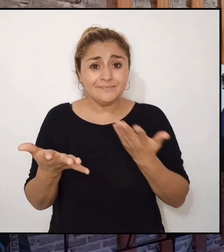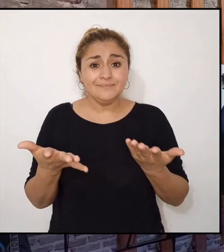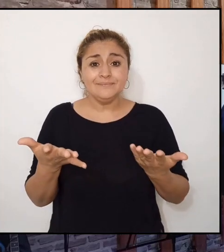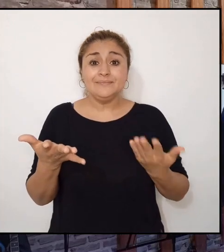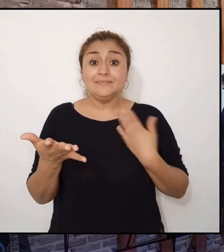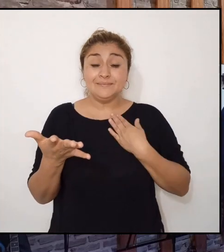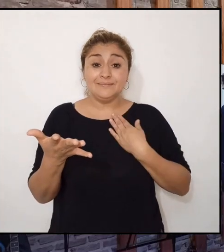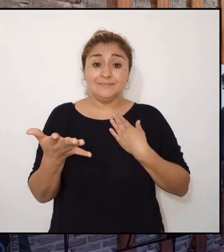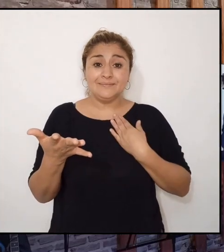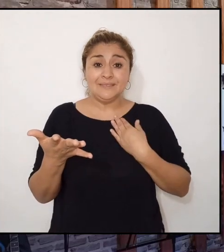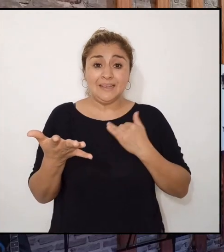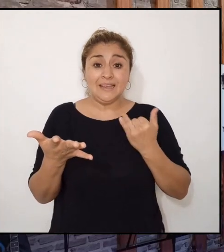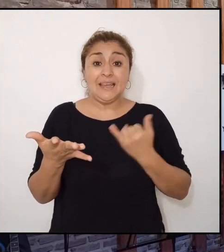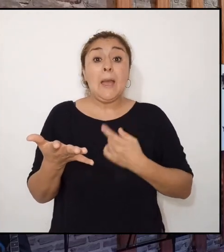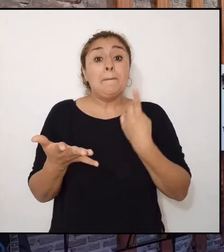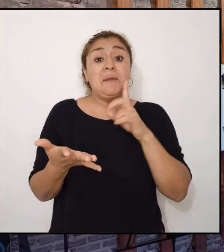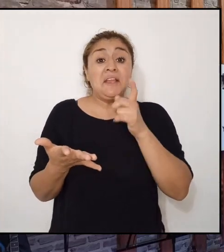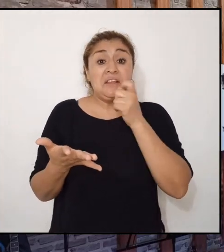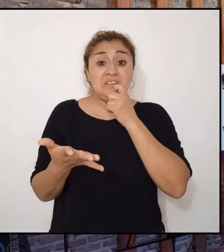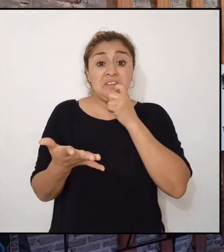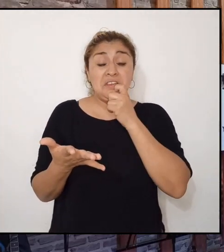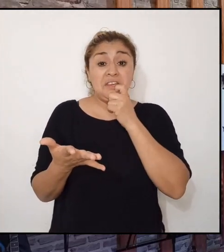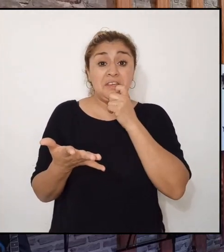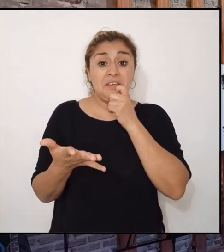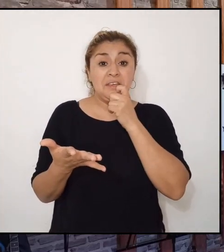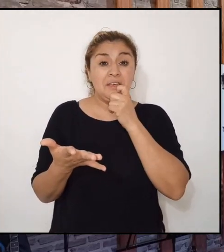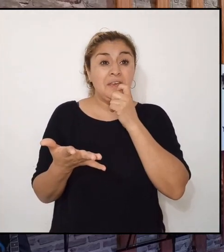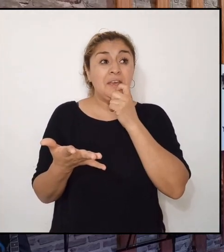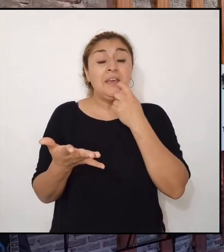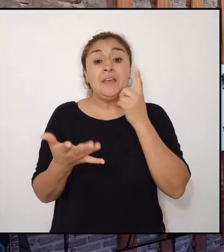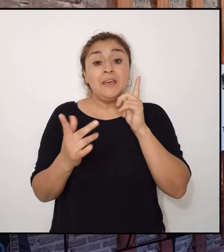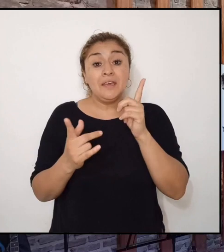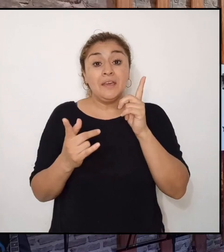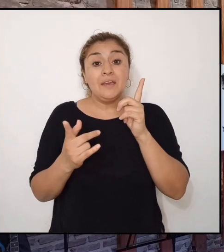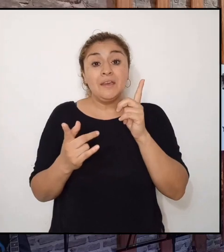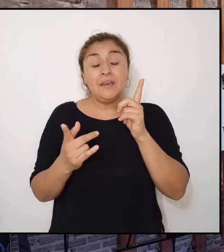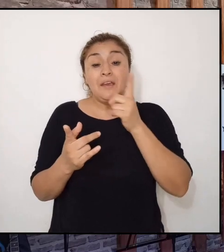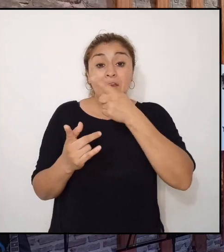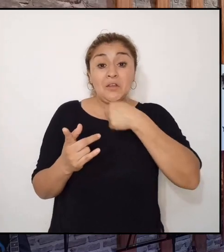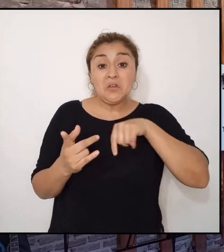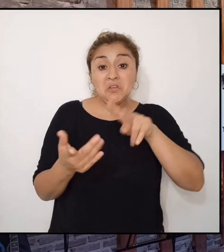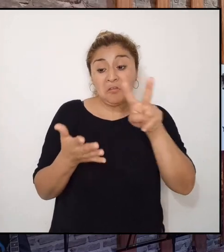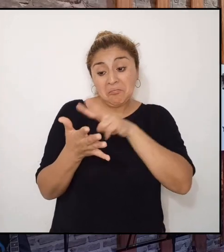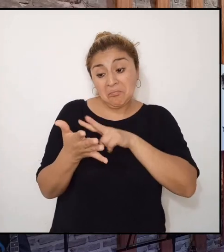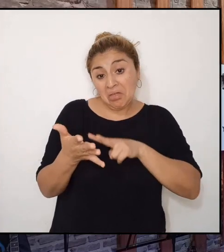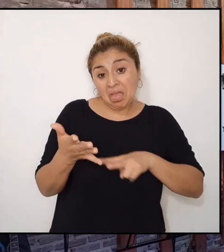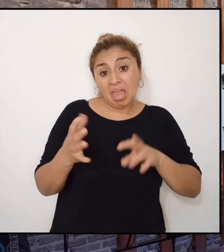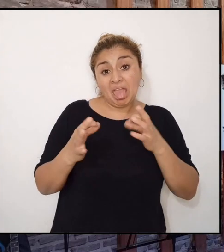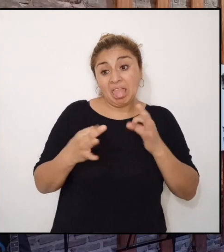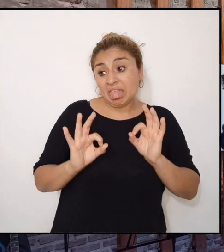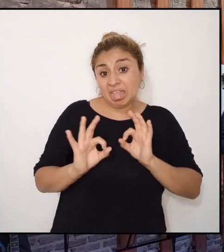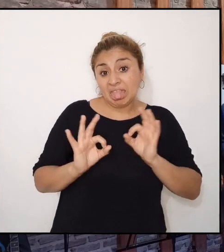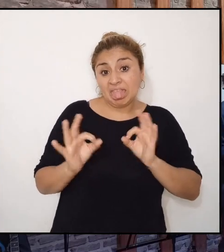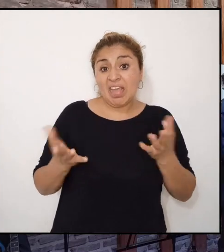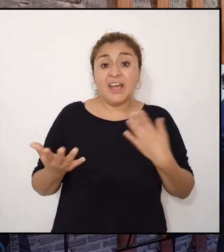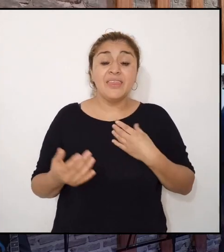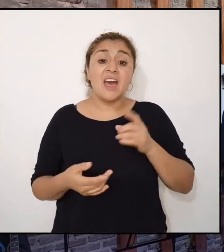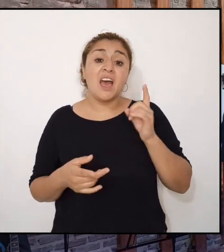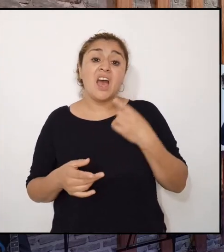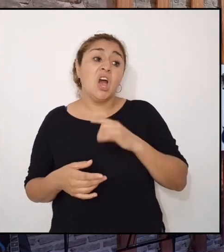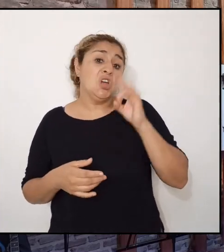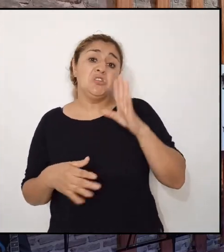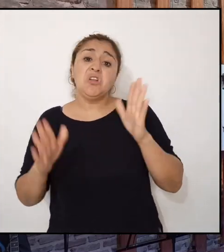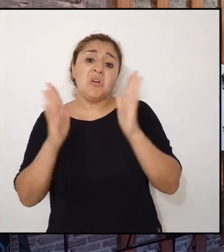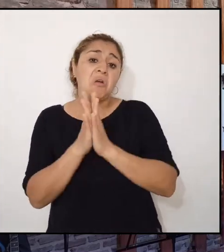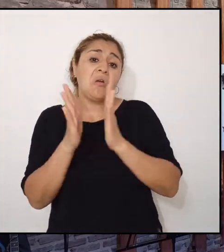digamos un montón de otras cosas. Y que estemos diciendo: bueno, Señor, yo te digo esto, te doy gracias por esta mañana, gracias por este día, guardamos el